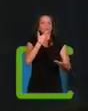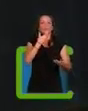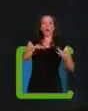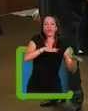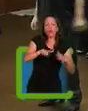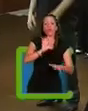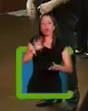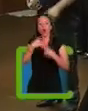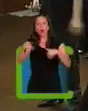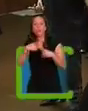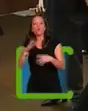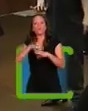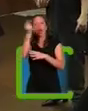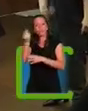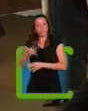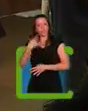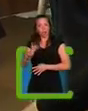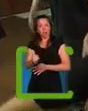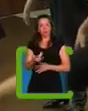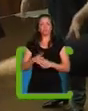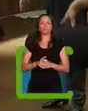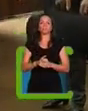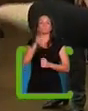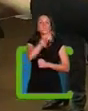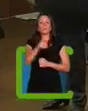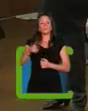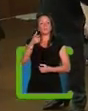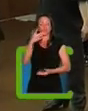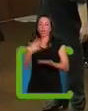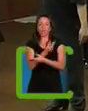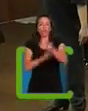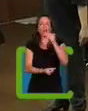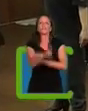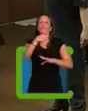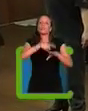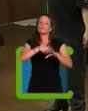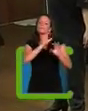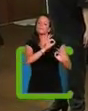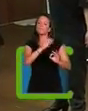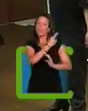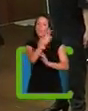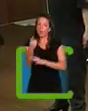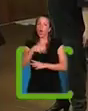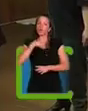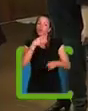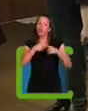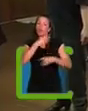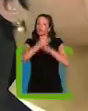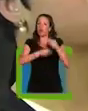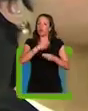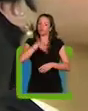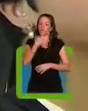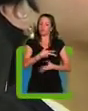la danza, para la música, para la pintura. Todas las personas hemos nacido con unas cualidades que nos permiten desarrollar